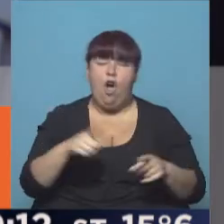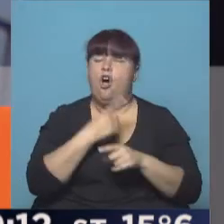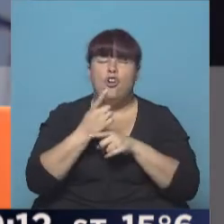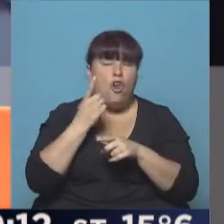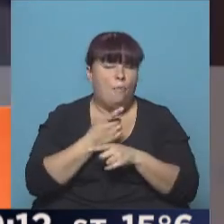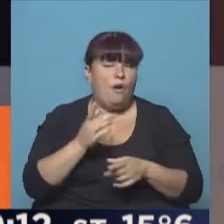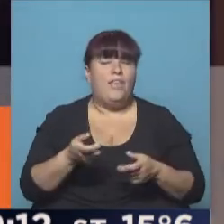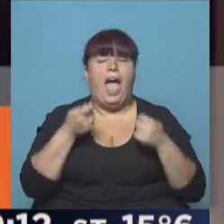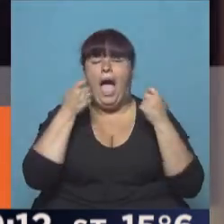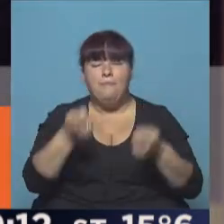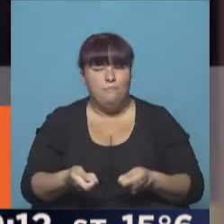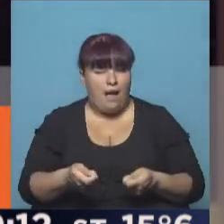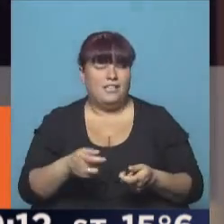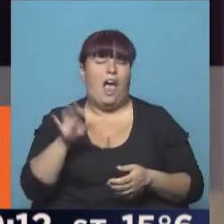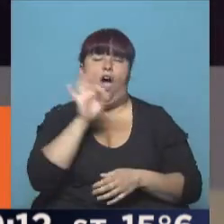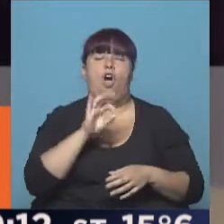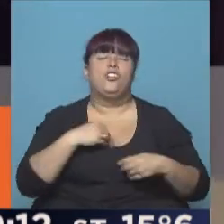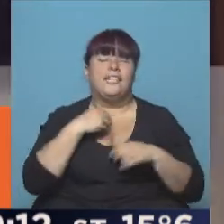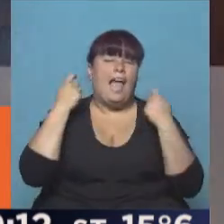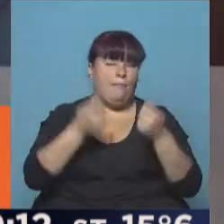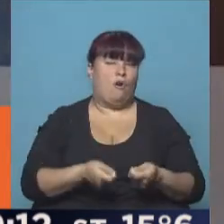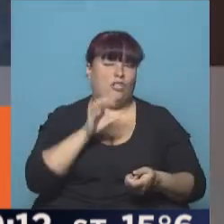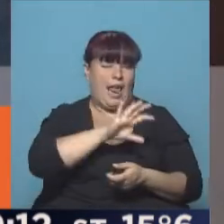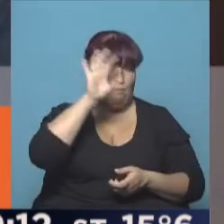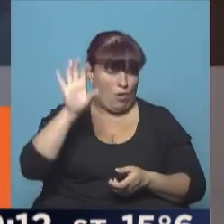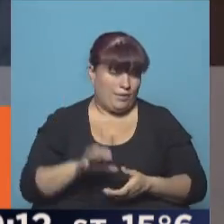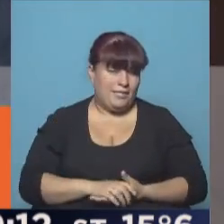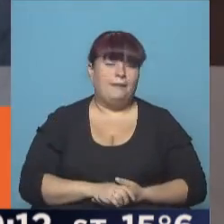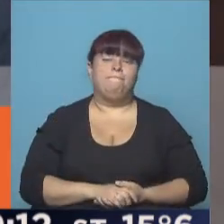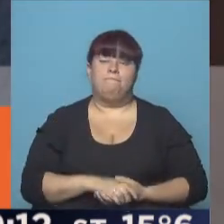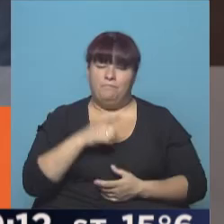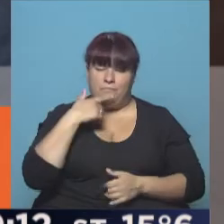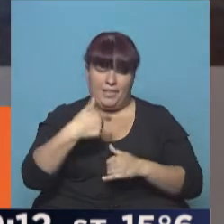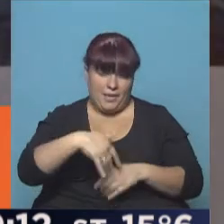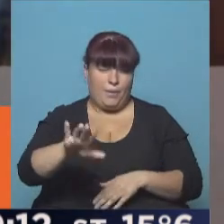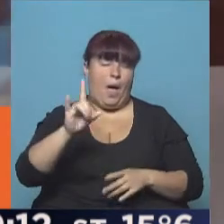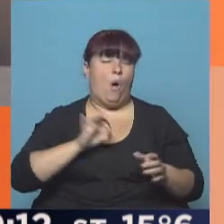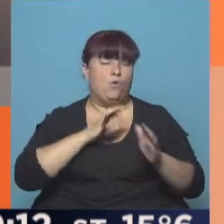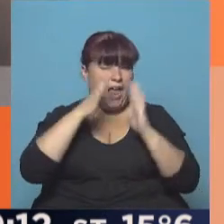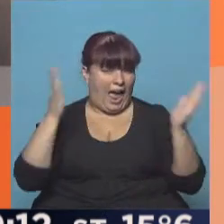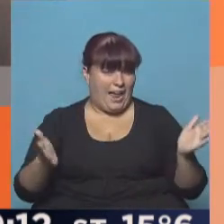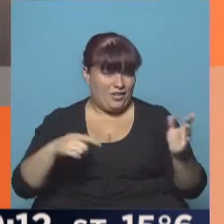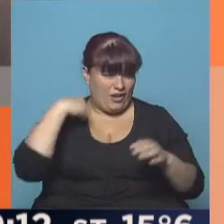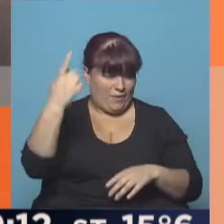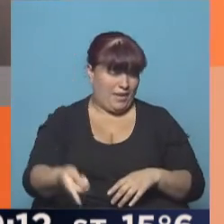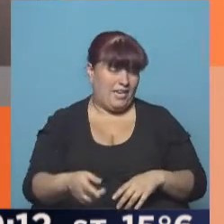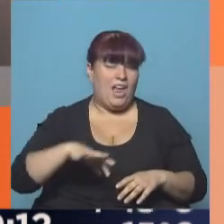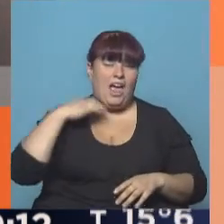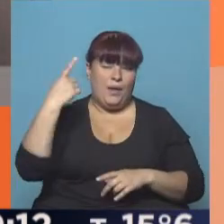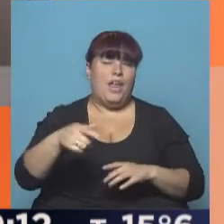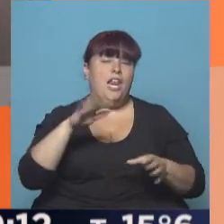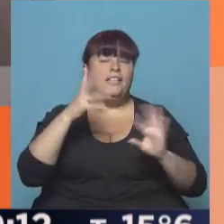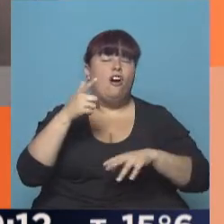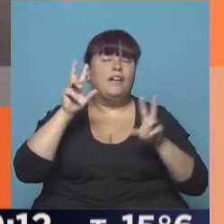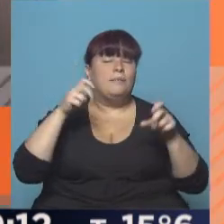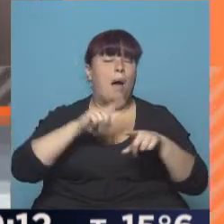podría acompañar o sentirse acompañado por las provincias. Esto es lo que anticipa que va a haber un próximo año, desde el punto de vista